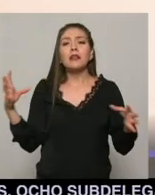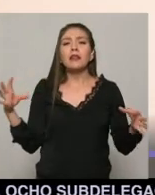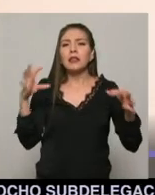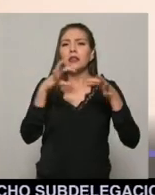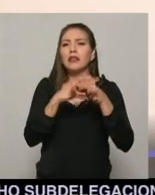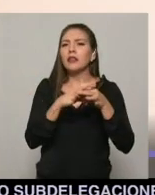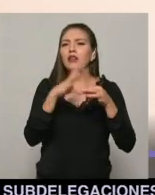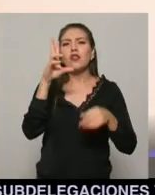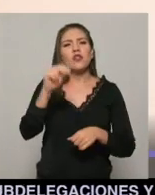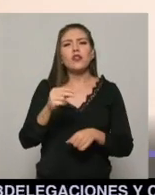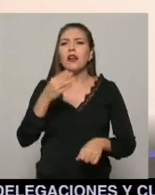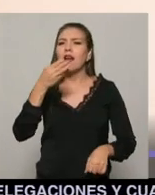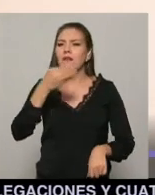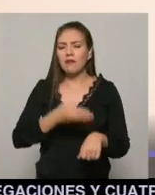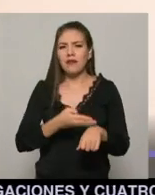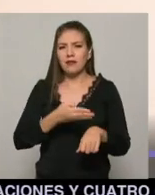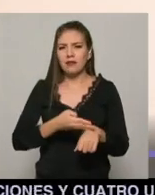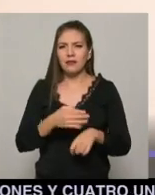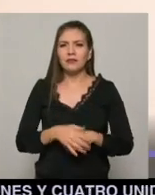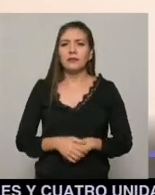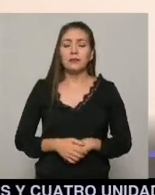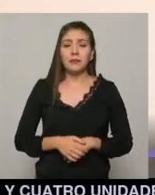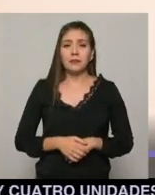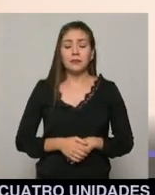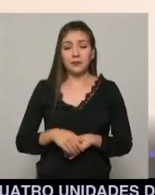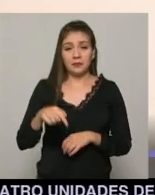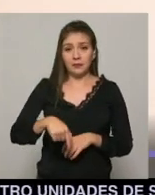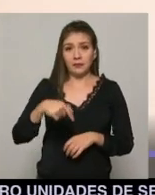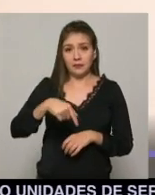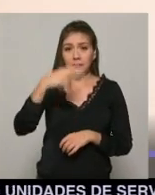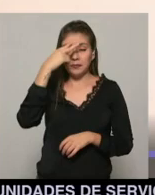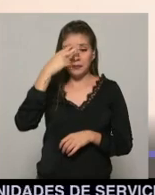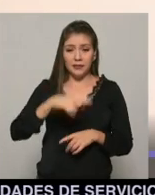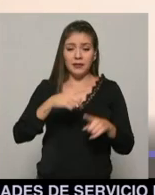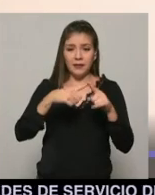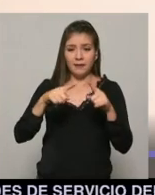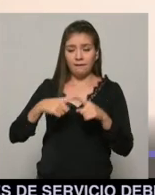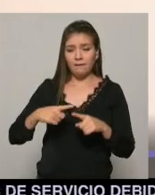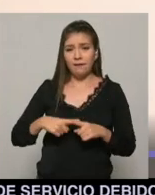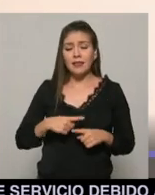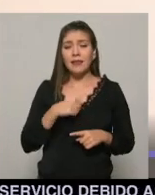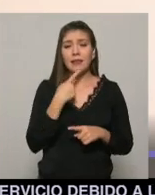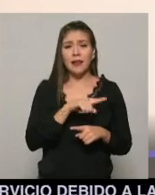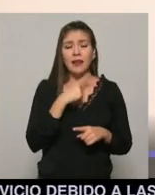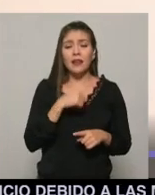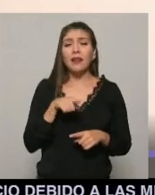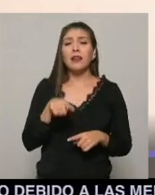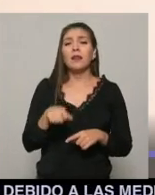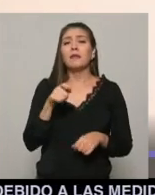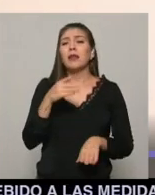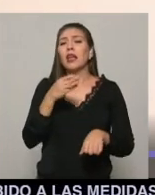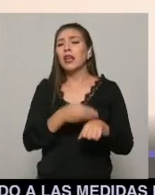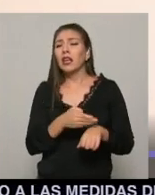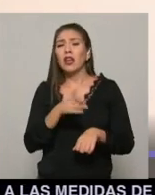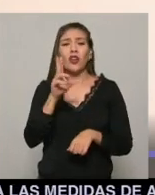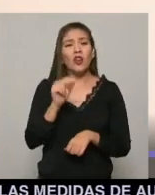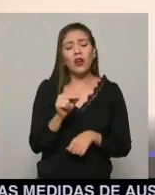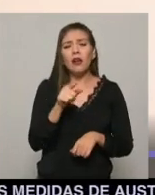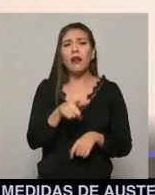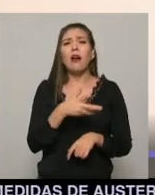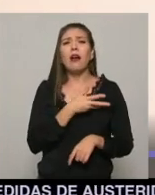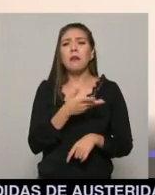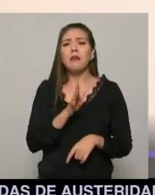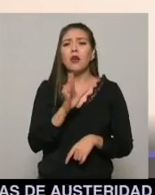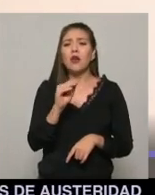impunidad en materia, bueno, en México, en los delitos en general, es del 90%, las cifras que